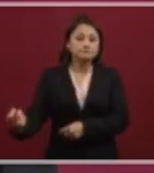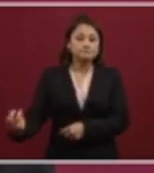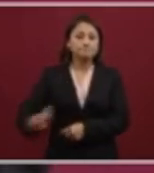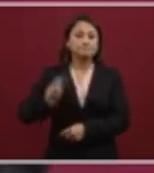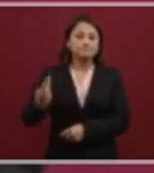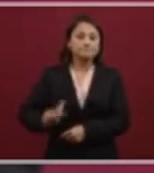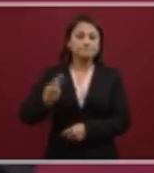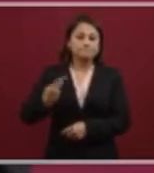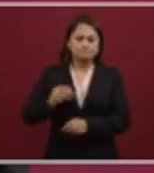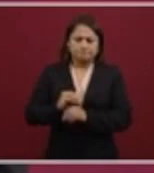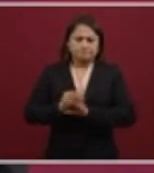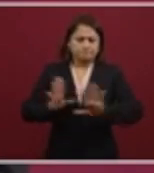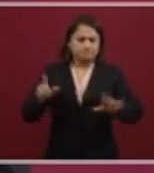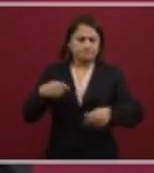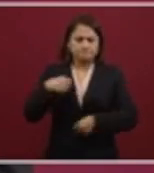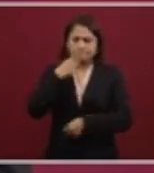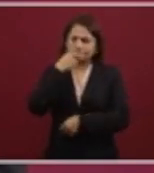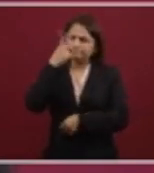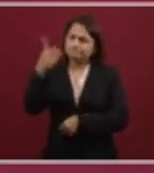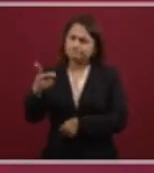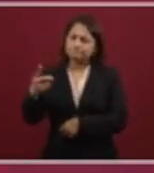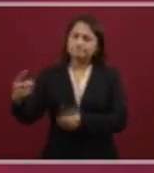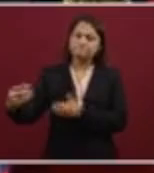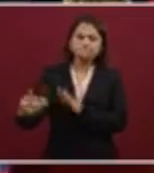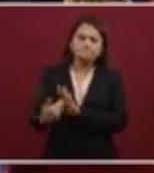y vamos a resistir